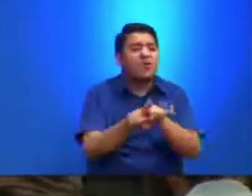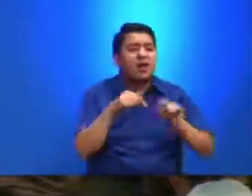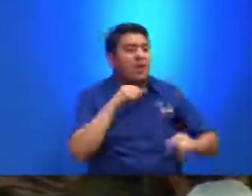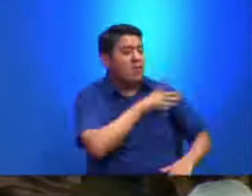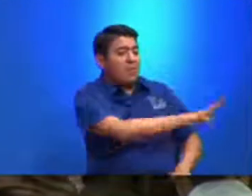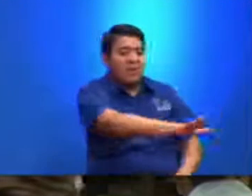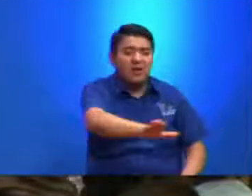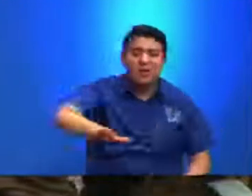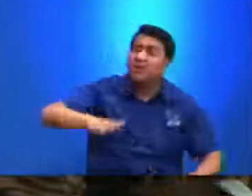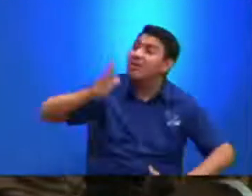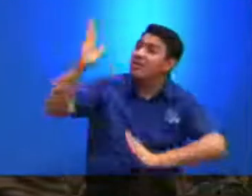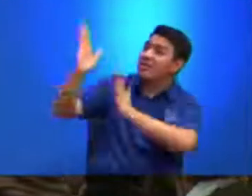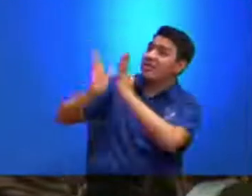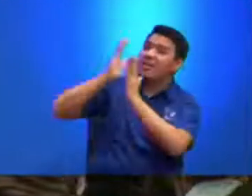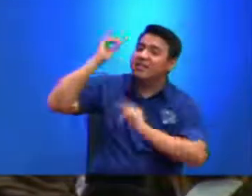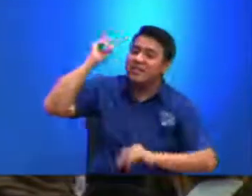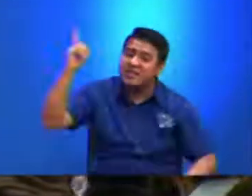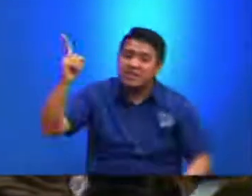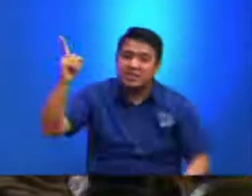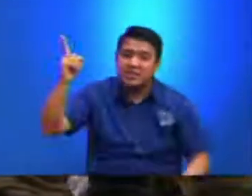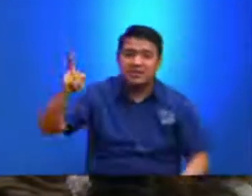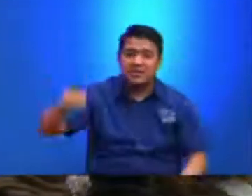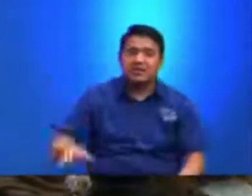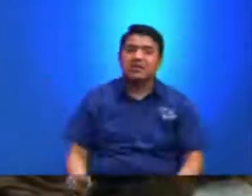aquí, Señor.